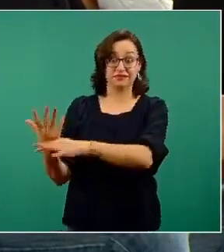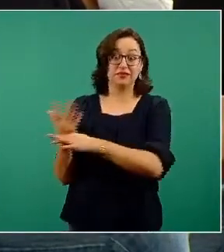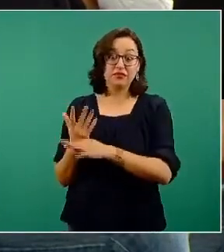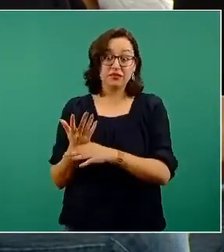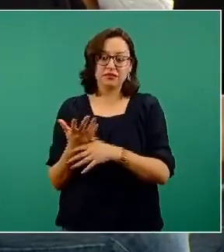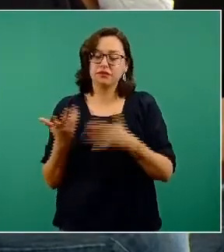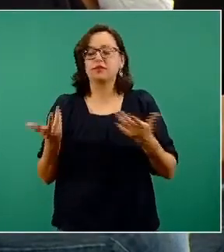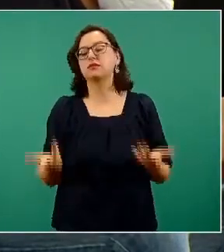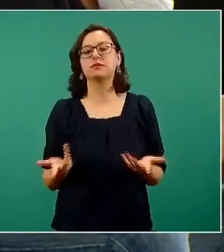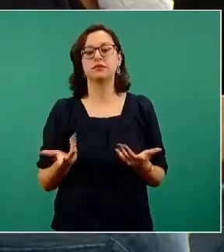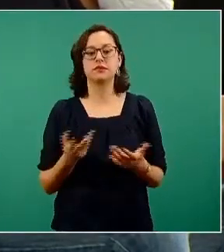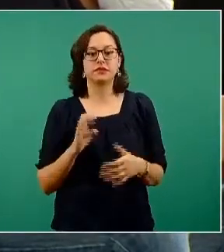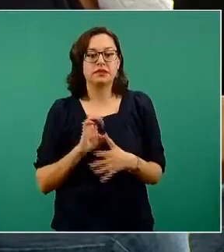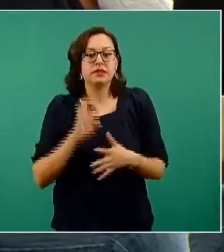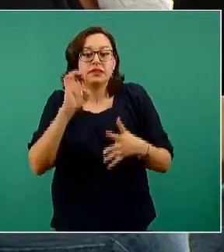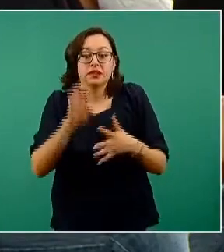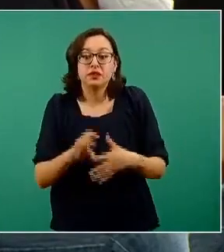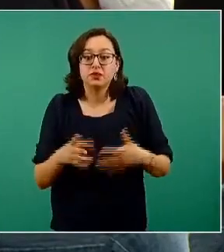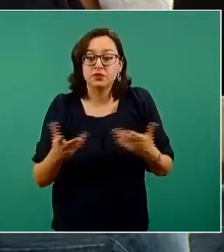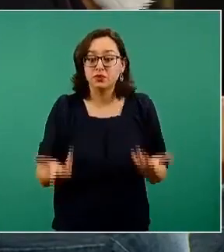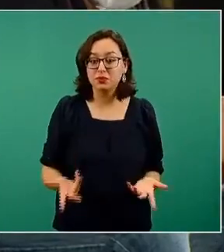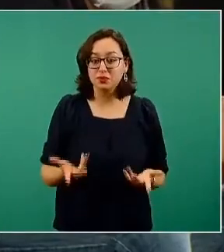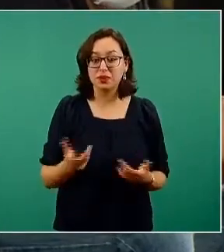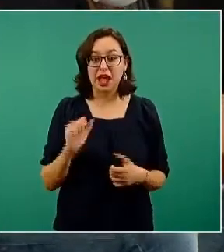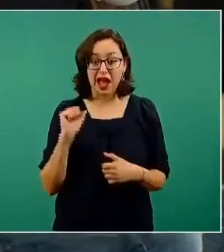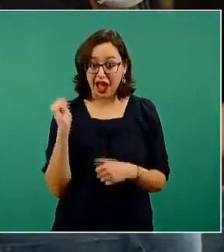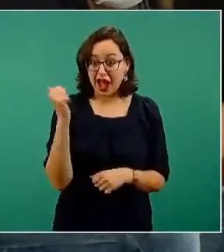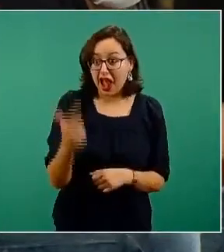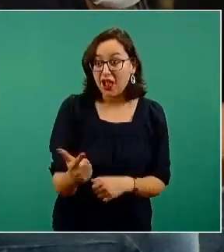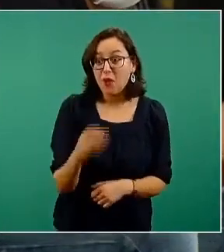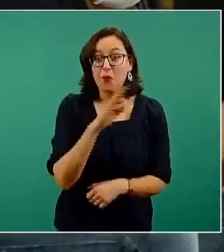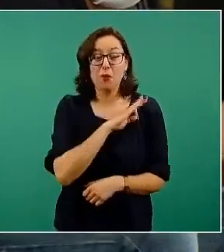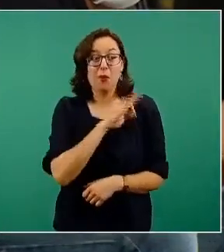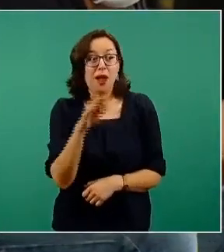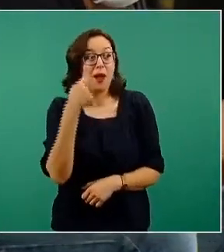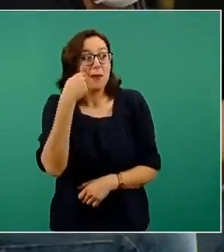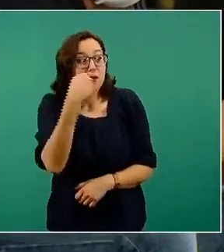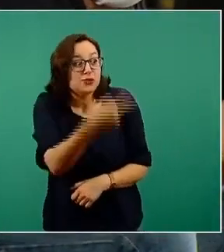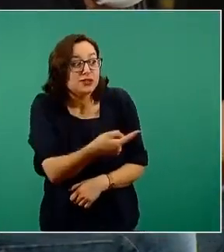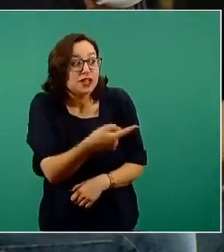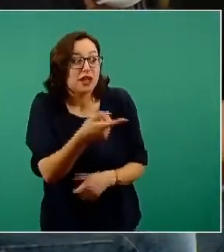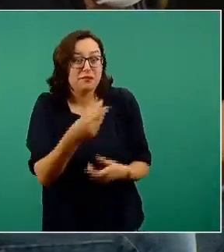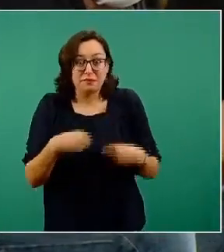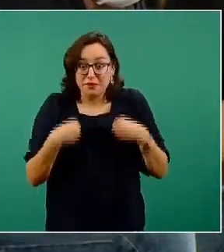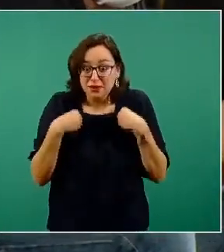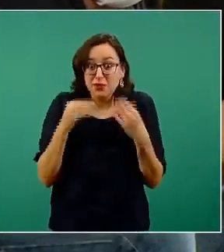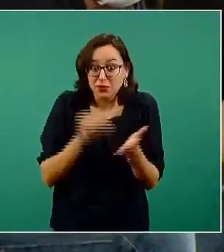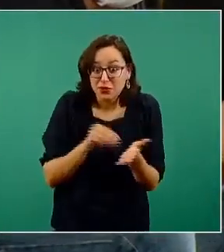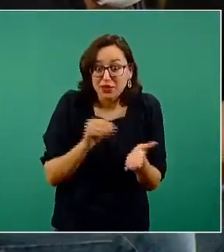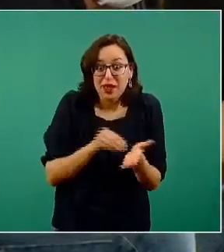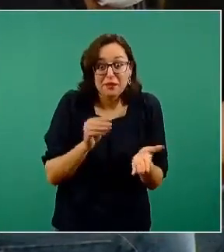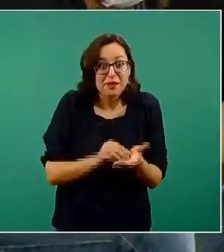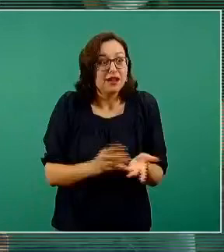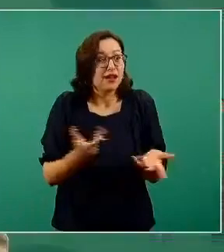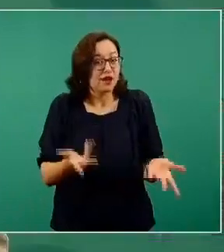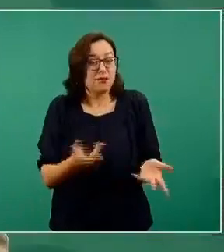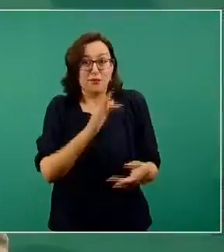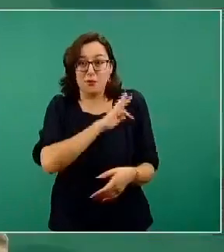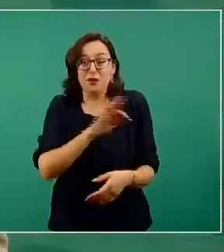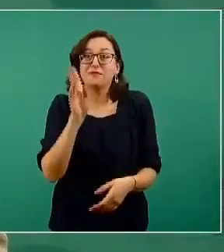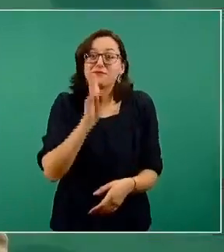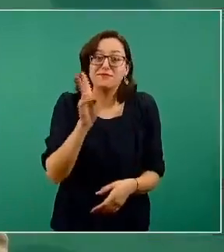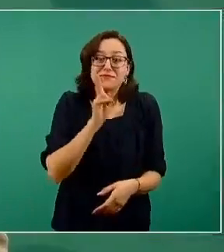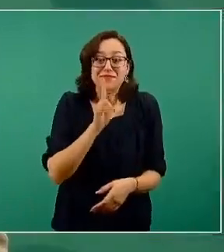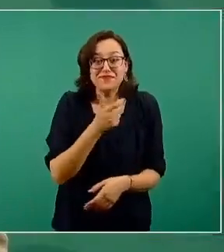algunas partes de las redes, den unas pruebas de vida del doctor, que está bien. Soy gracioso, pero es que si viera uno todo lo